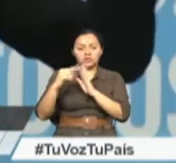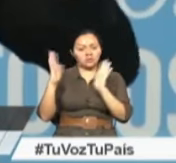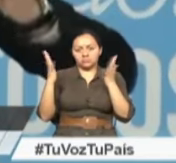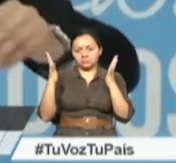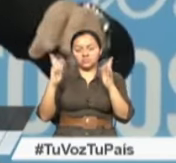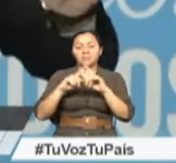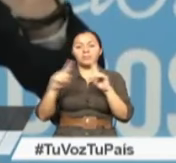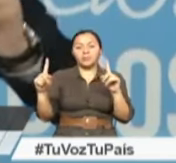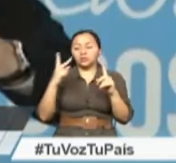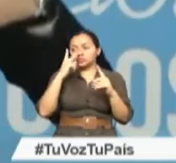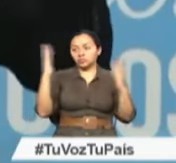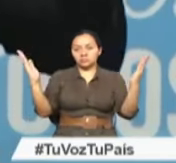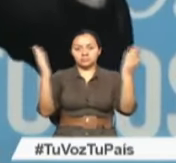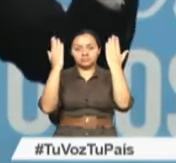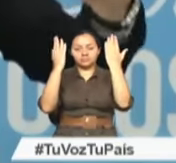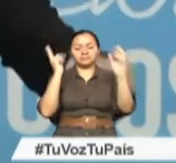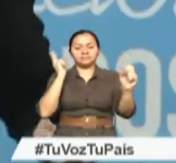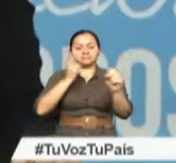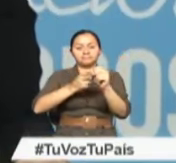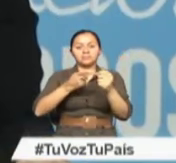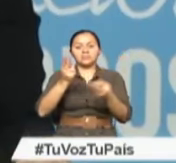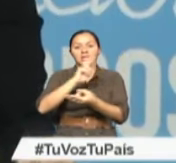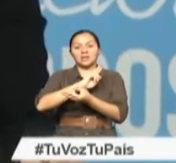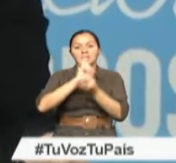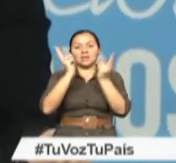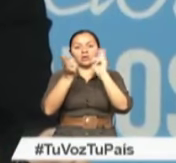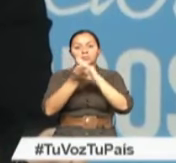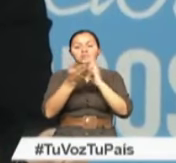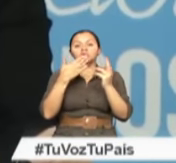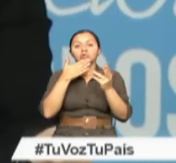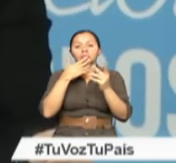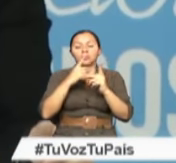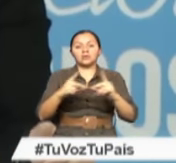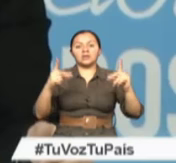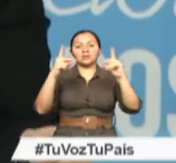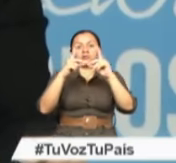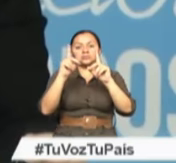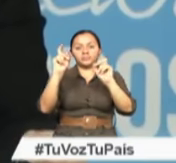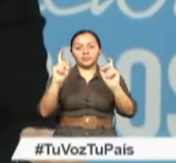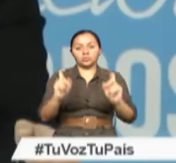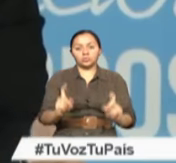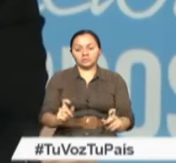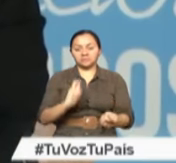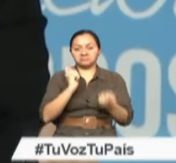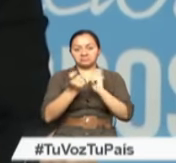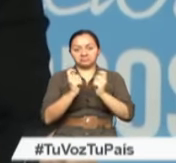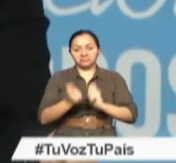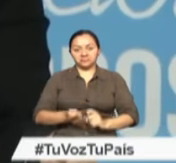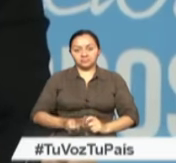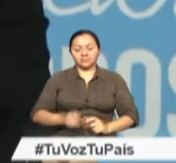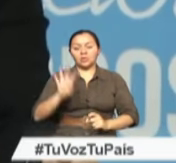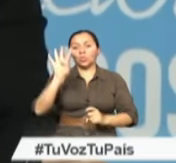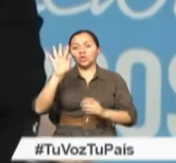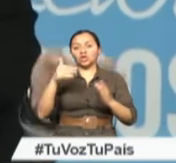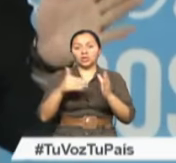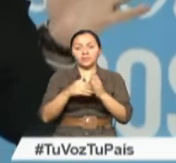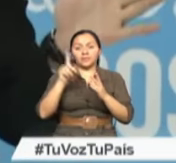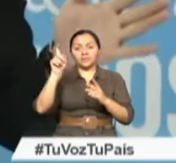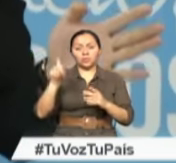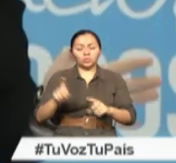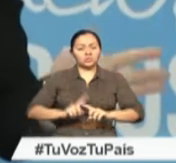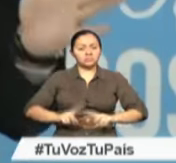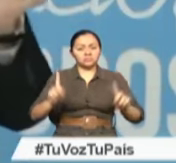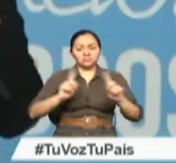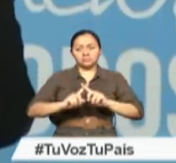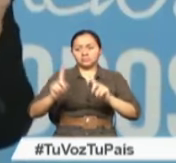históricamente participan para ir renovando los bancos. En total vamos a tener más de 4,000 ítems diferentes.